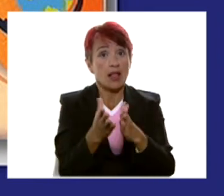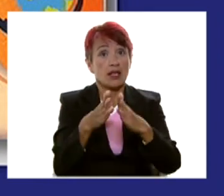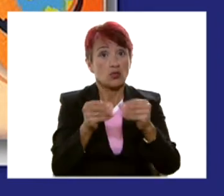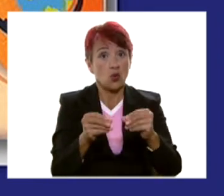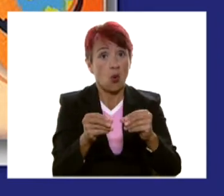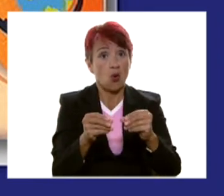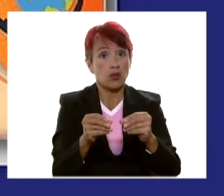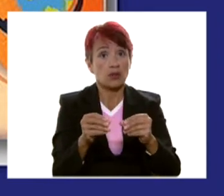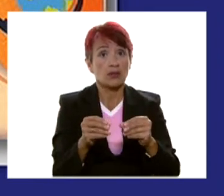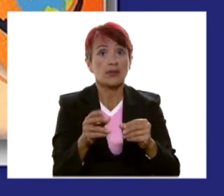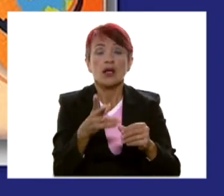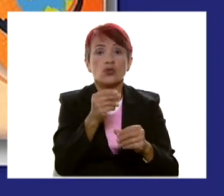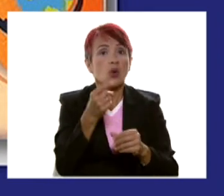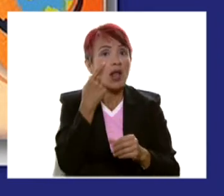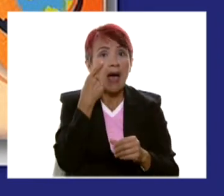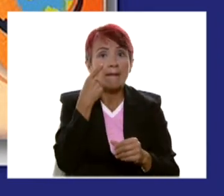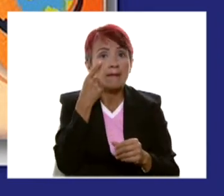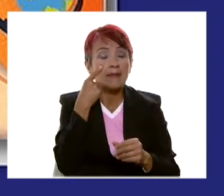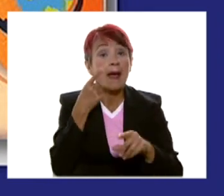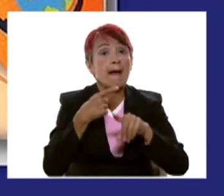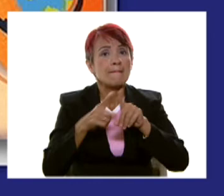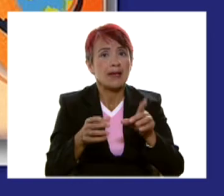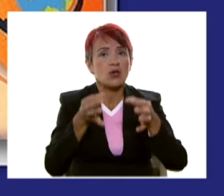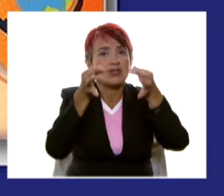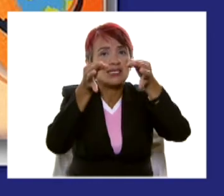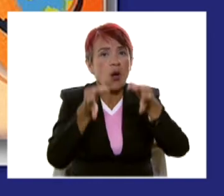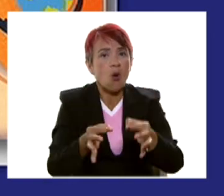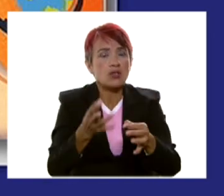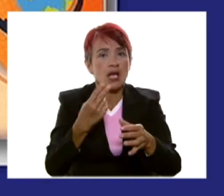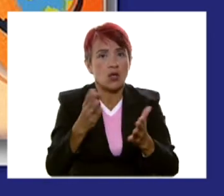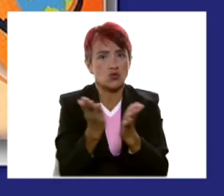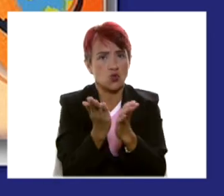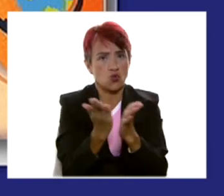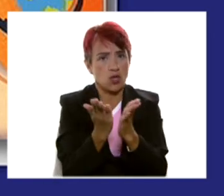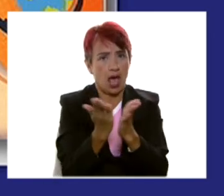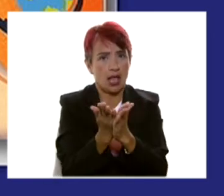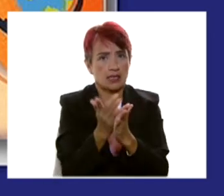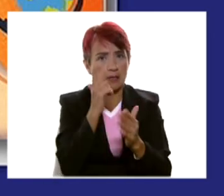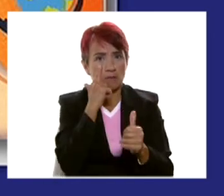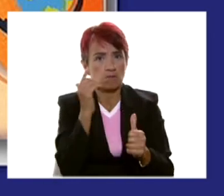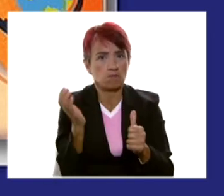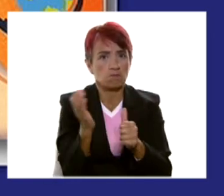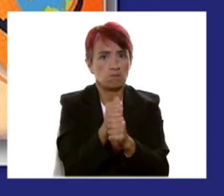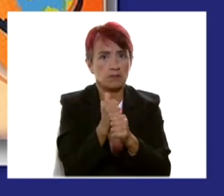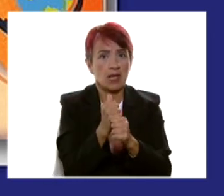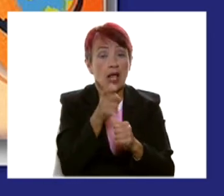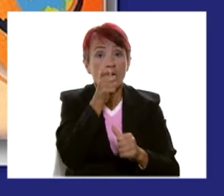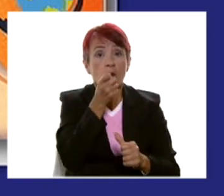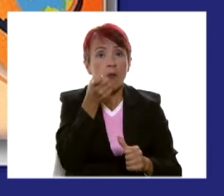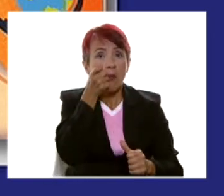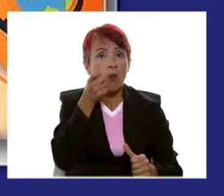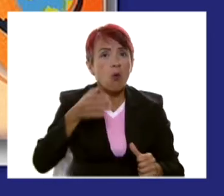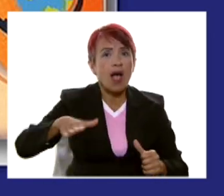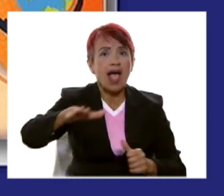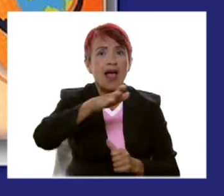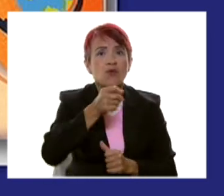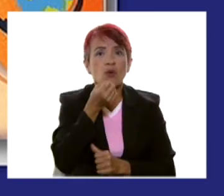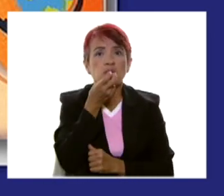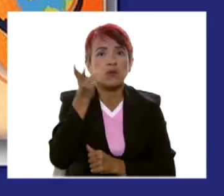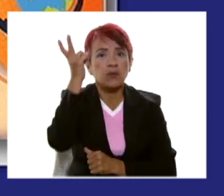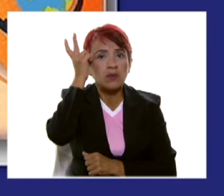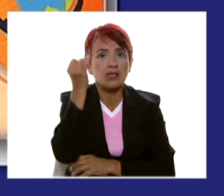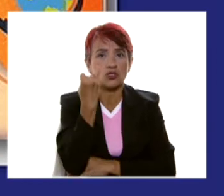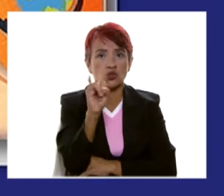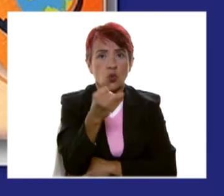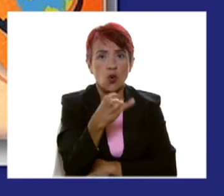las urbes no la han visto, pero estoy segura que nuestros estudiantes que se encuentran en los pueblos indígenas, sea del Zulia,